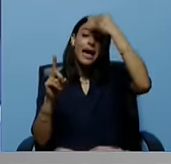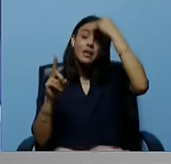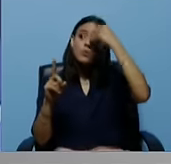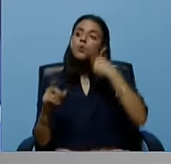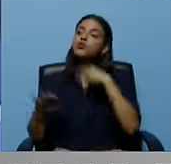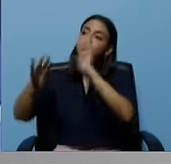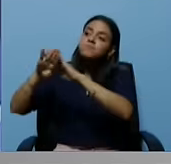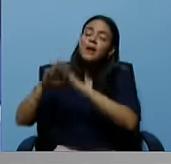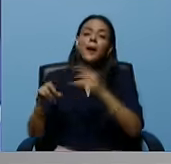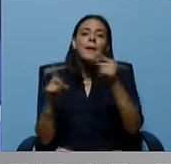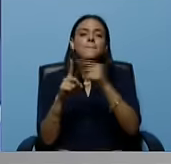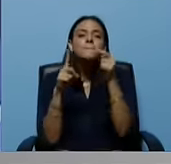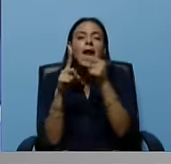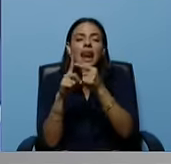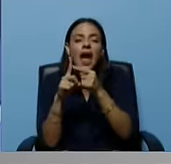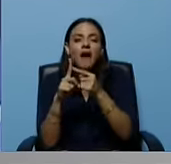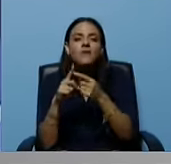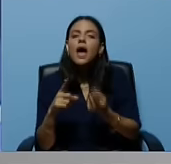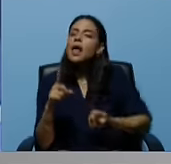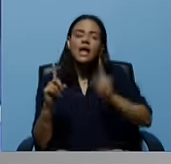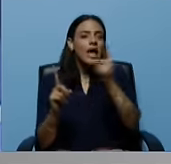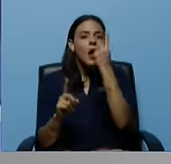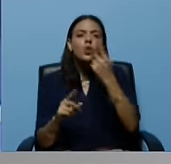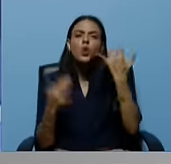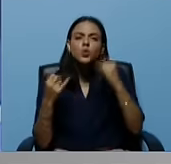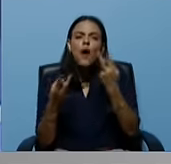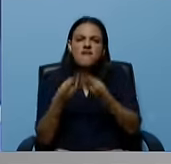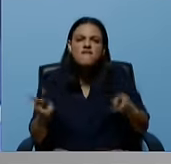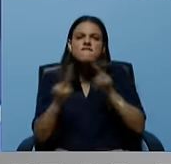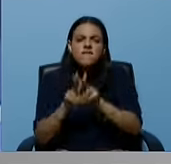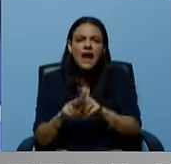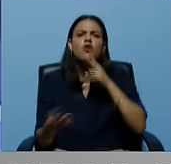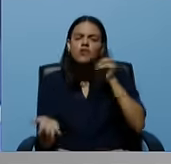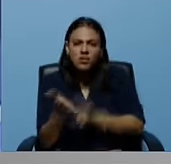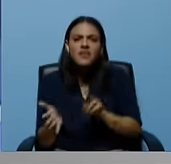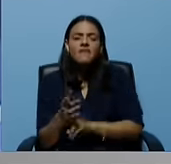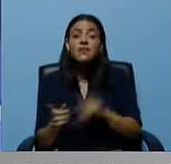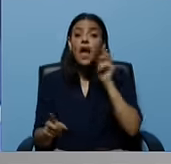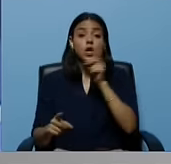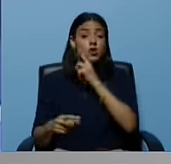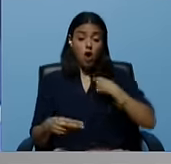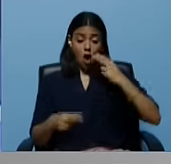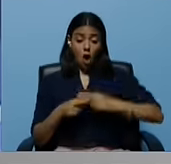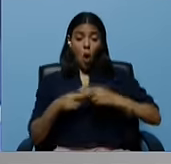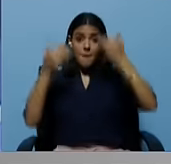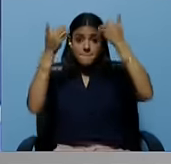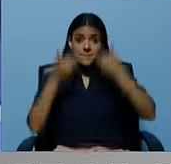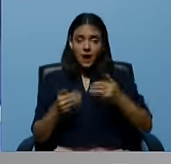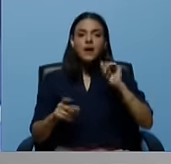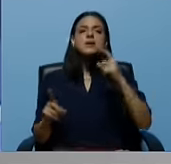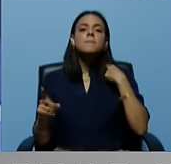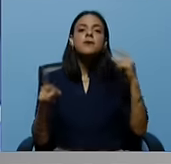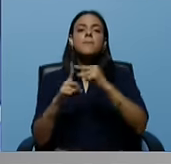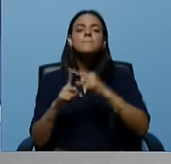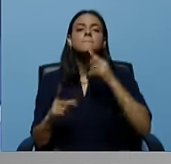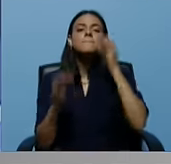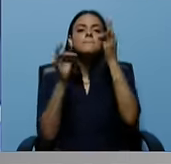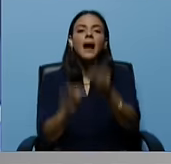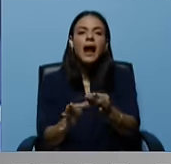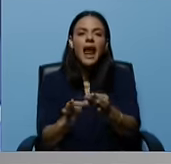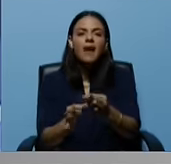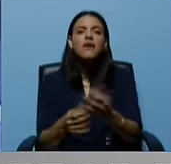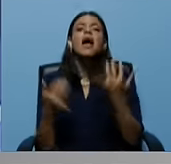palabra. Es lo único que uno se lleva de este mundo, el nombre y la palabra, que es lo que encierra